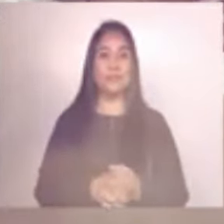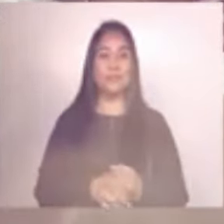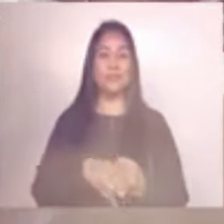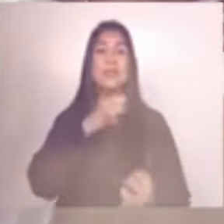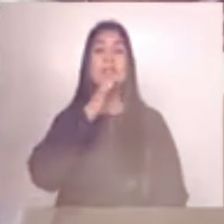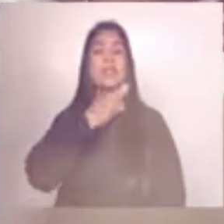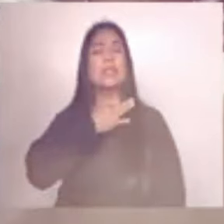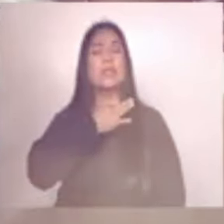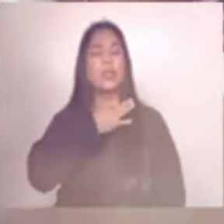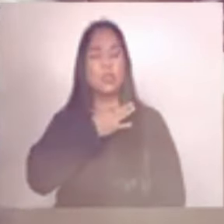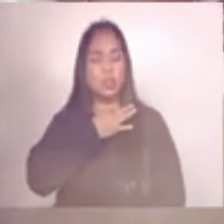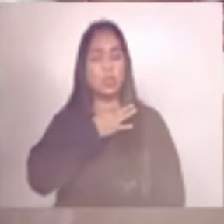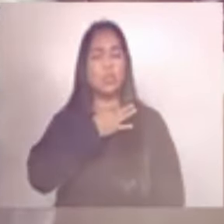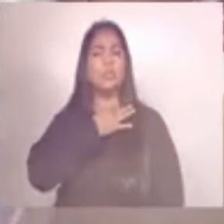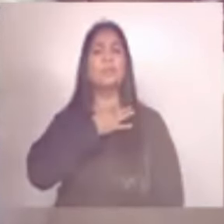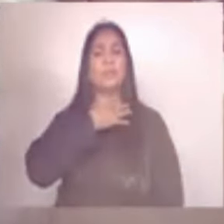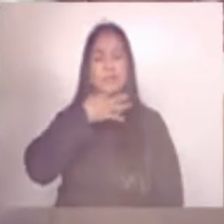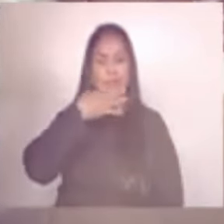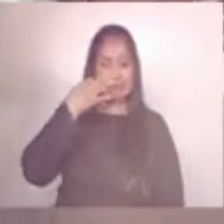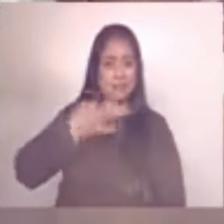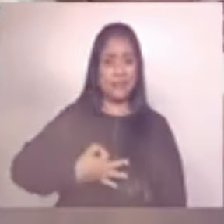Es un gusto realmente